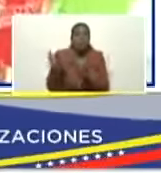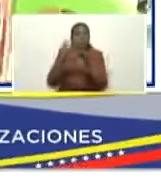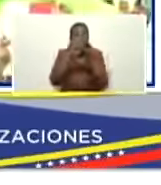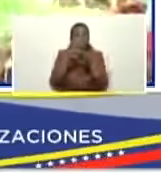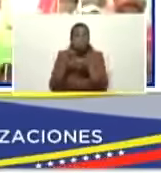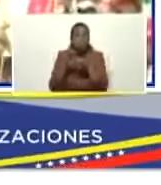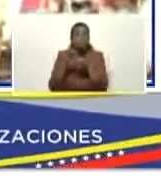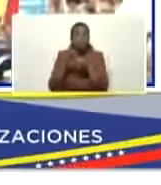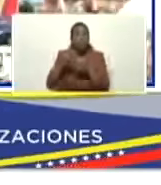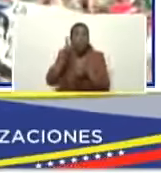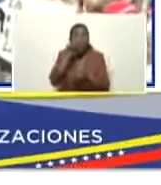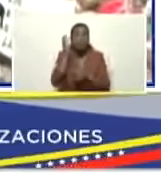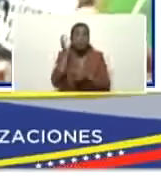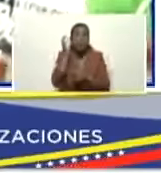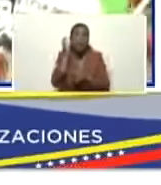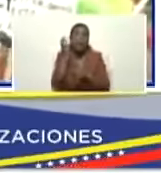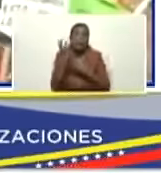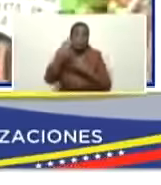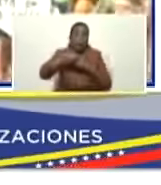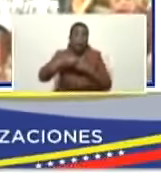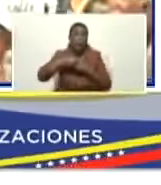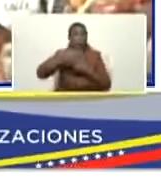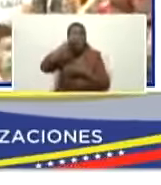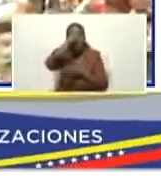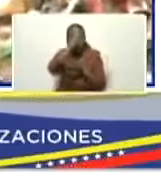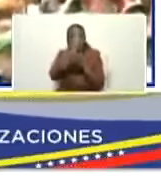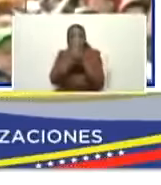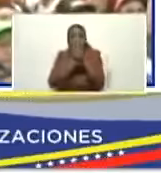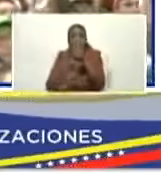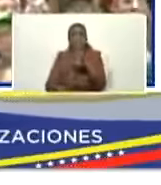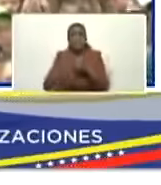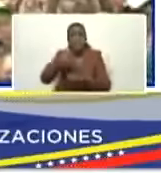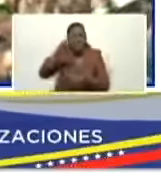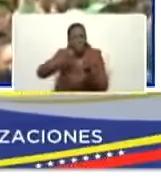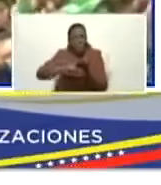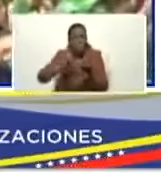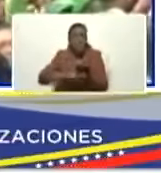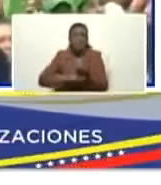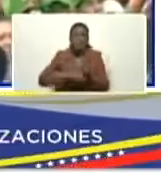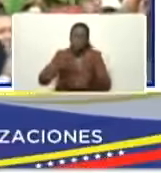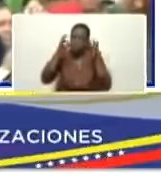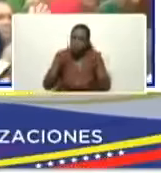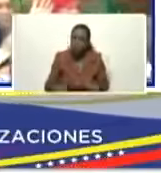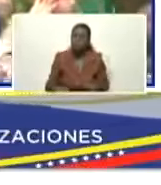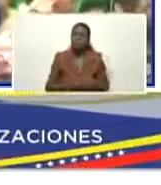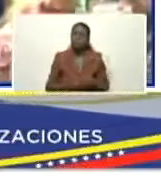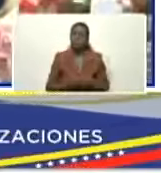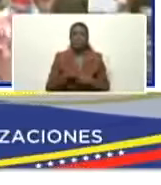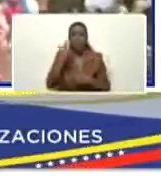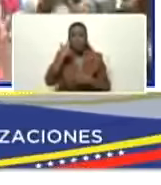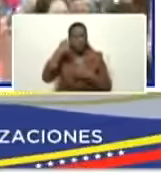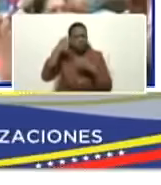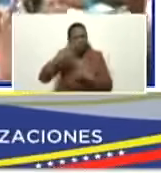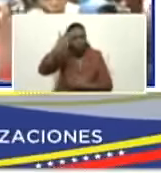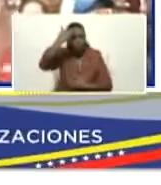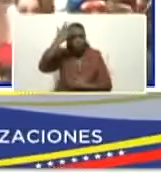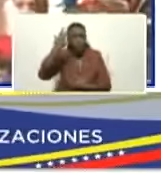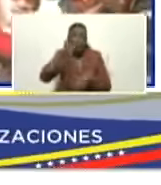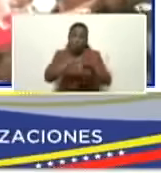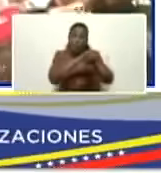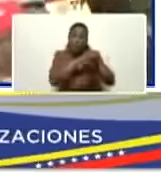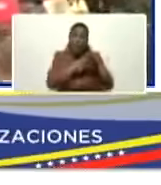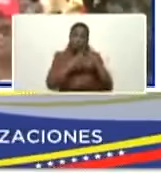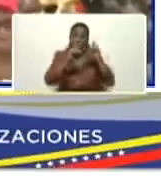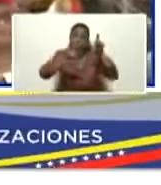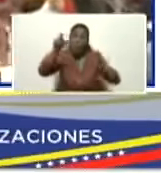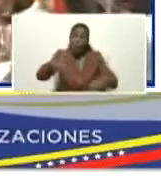unidos, hombres y mujeres, de a pie, gente sincera, gente honesta. Yo le hago el llamado a